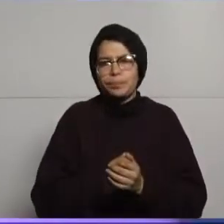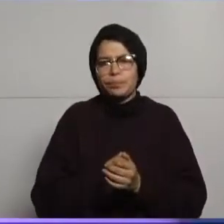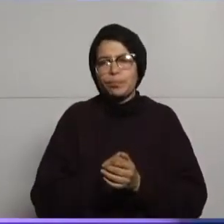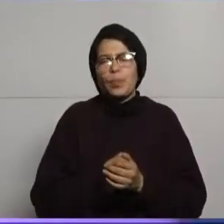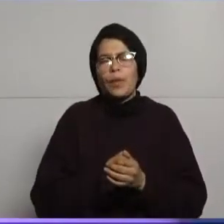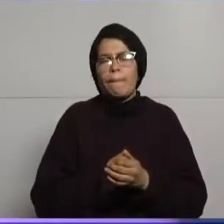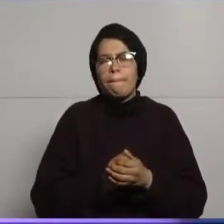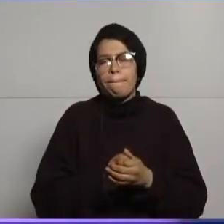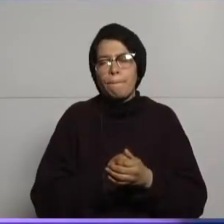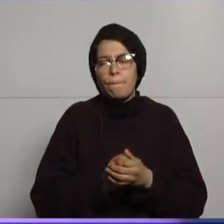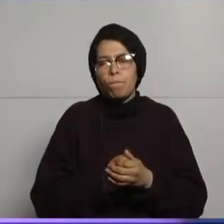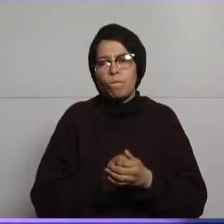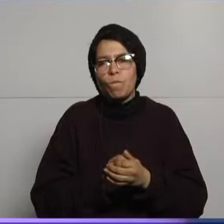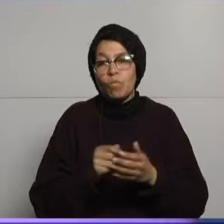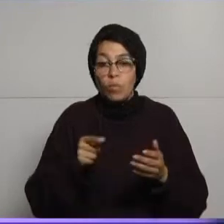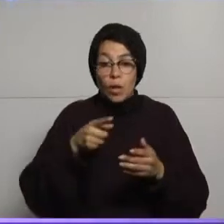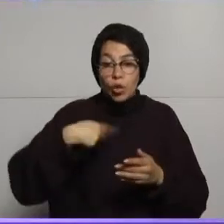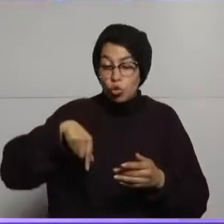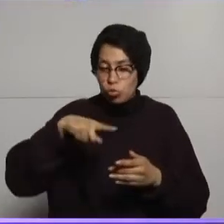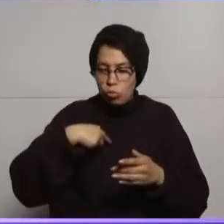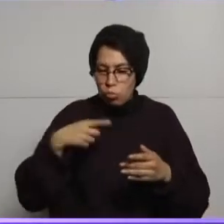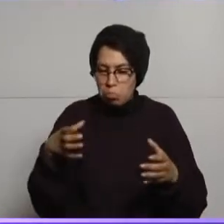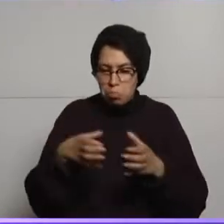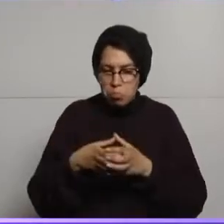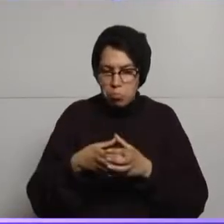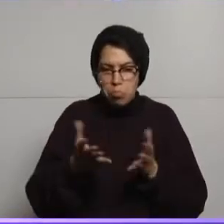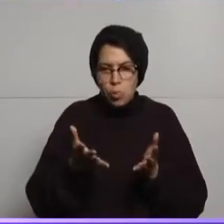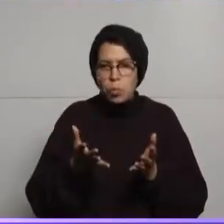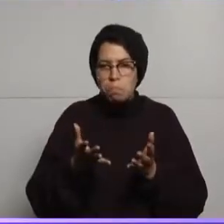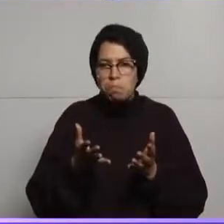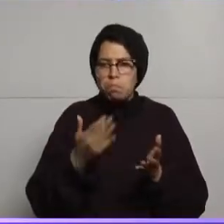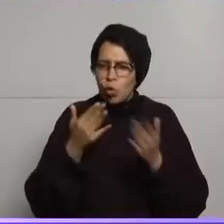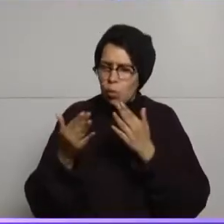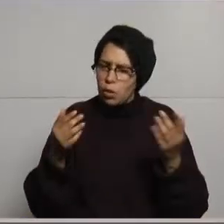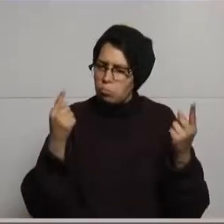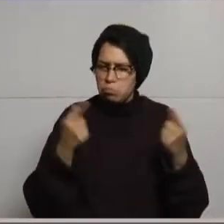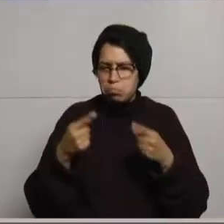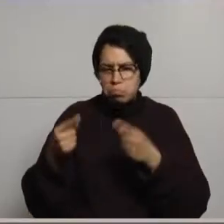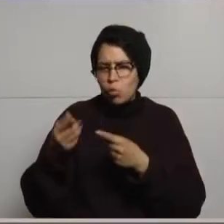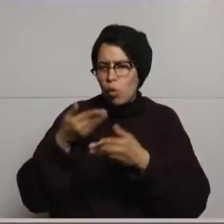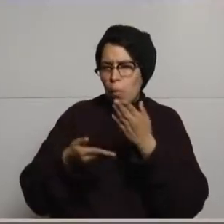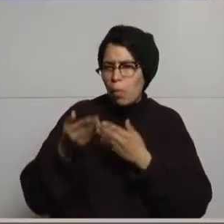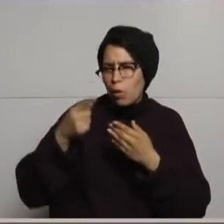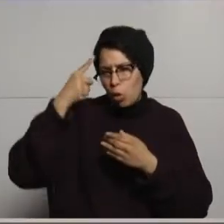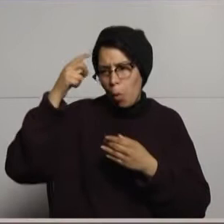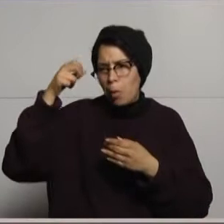sobre eso. Pero mientras estaban ahí, o sea, haciendo discusiones colaborativas y todo